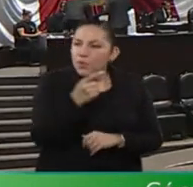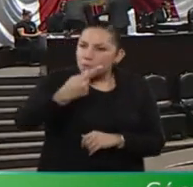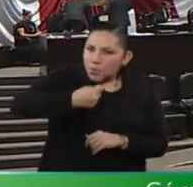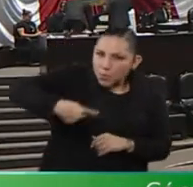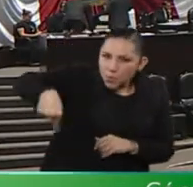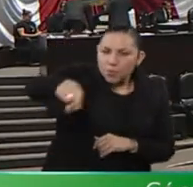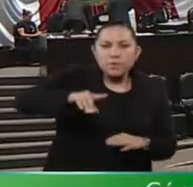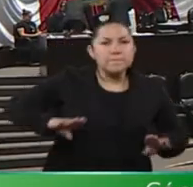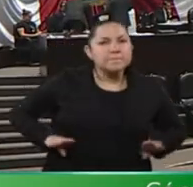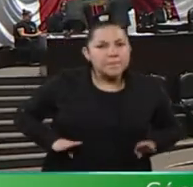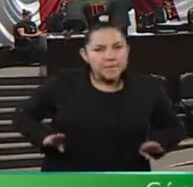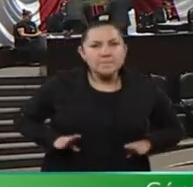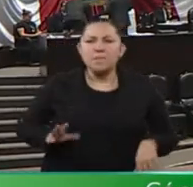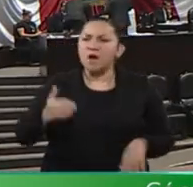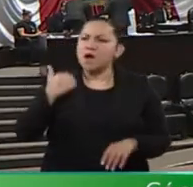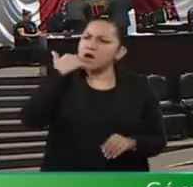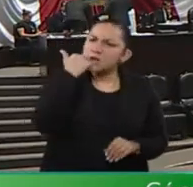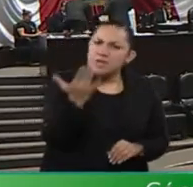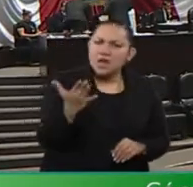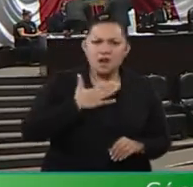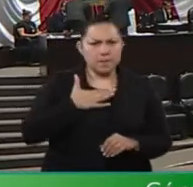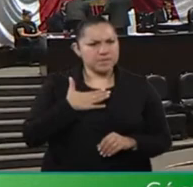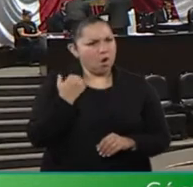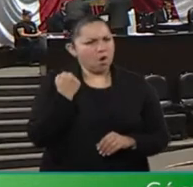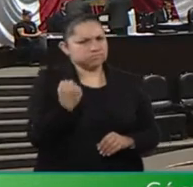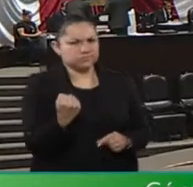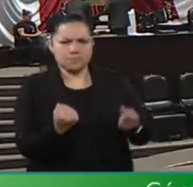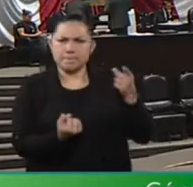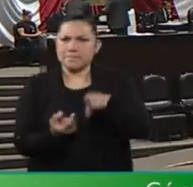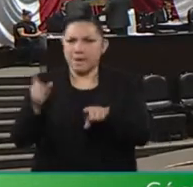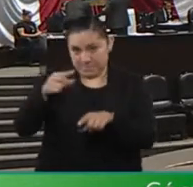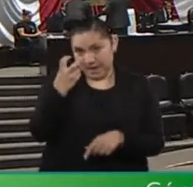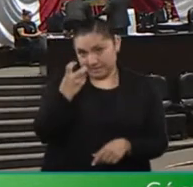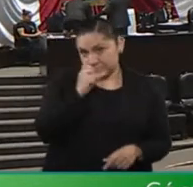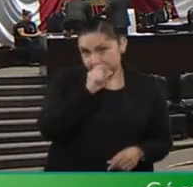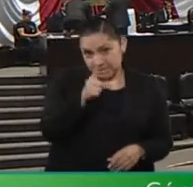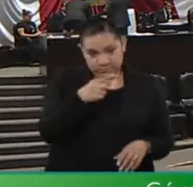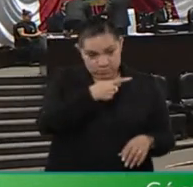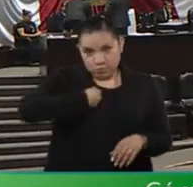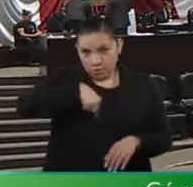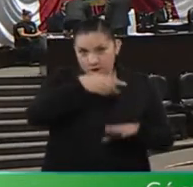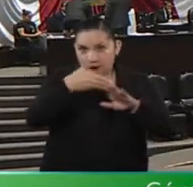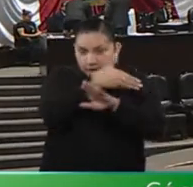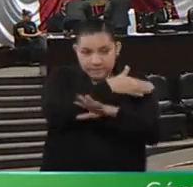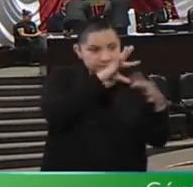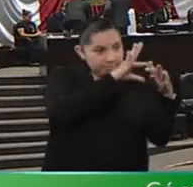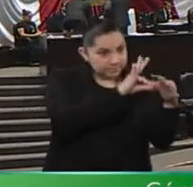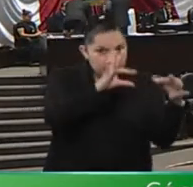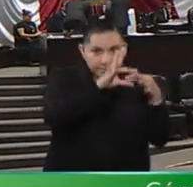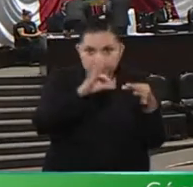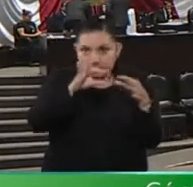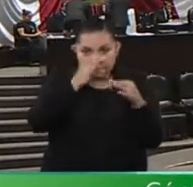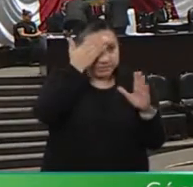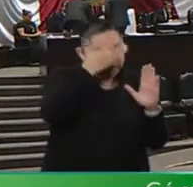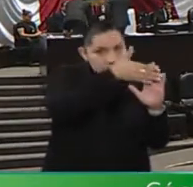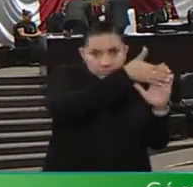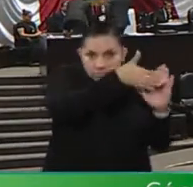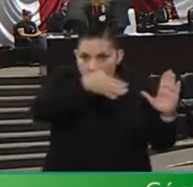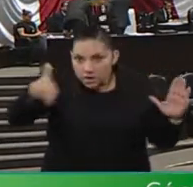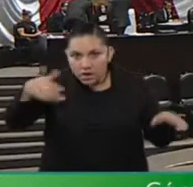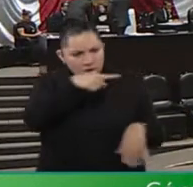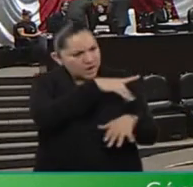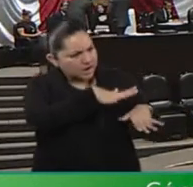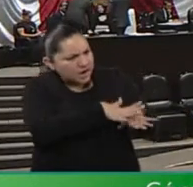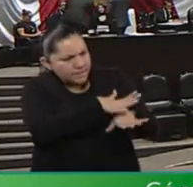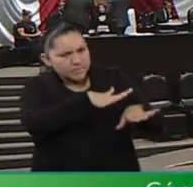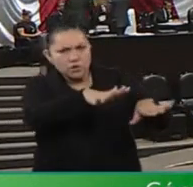que les hemos venido narrando, dándose de una manera descarada paso abierto a modificar la Constitución sin que exista ningún medio